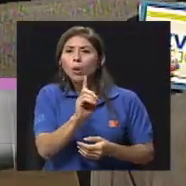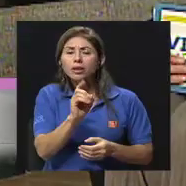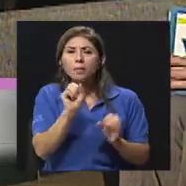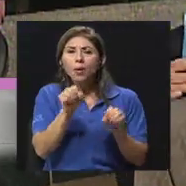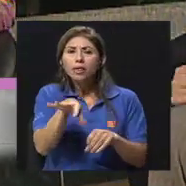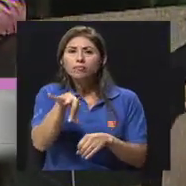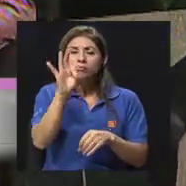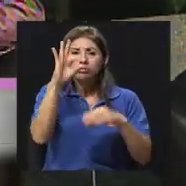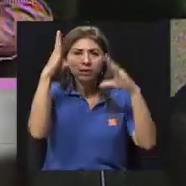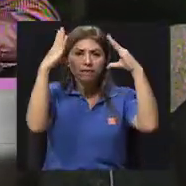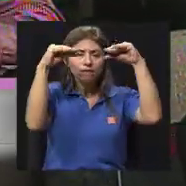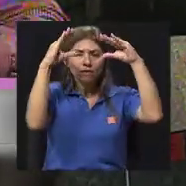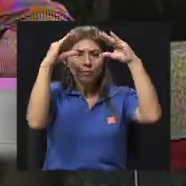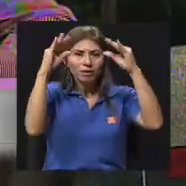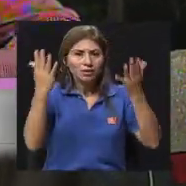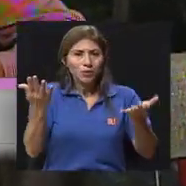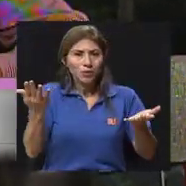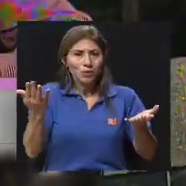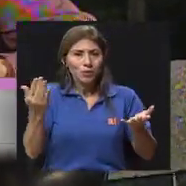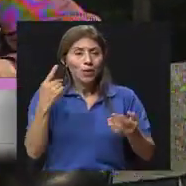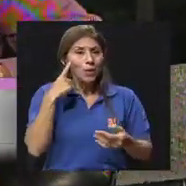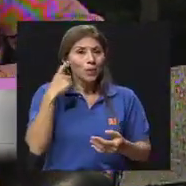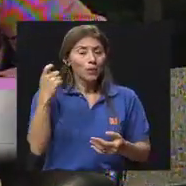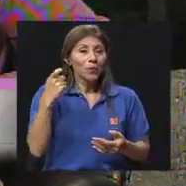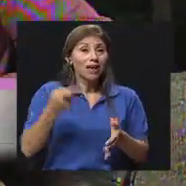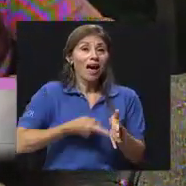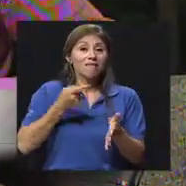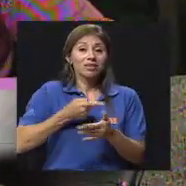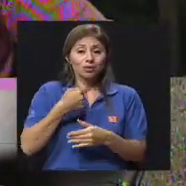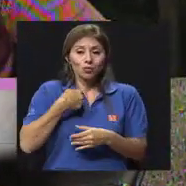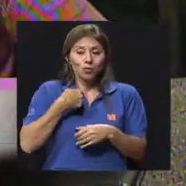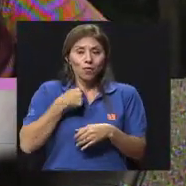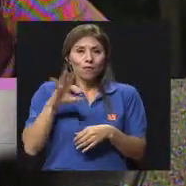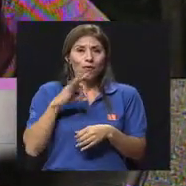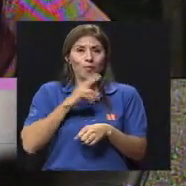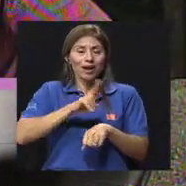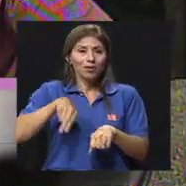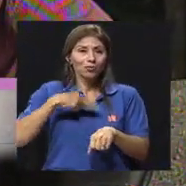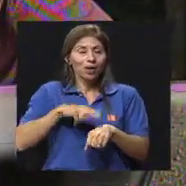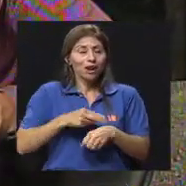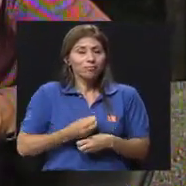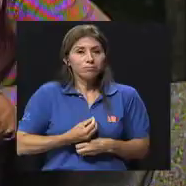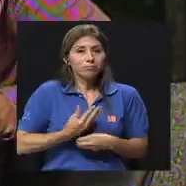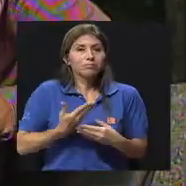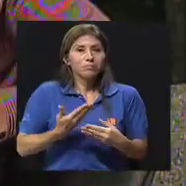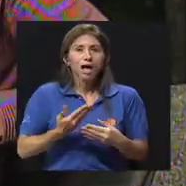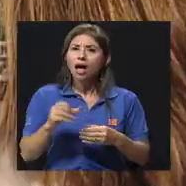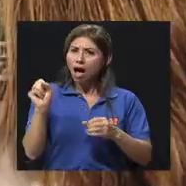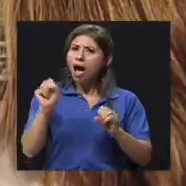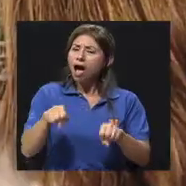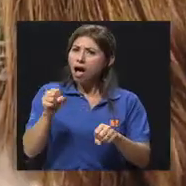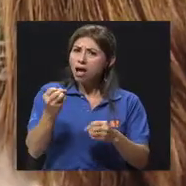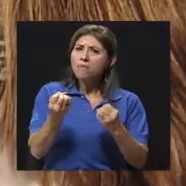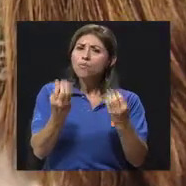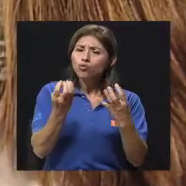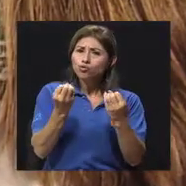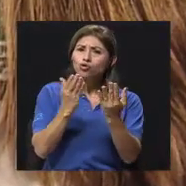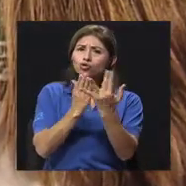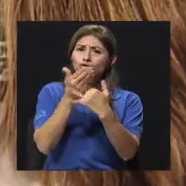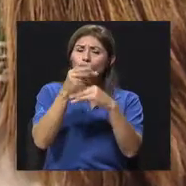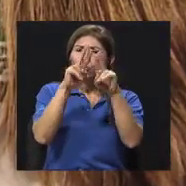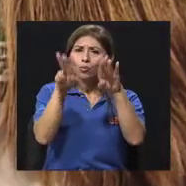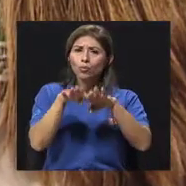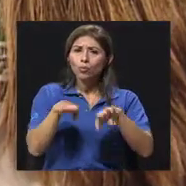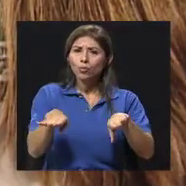información? Porque de pronto que casi que se hace muy intuitivamente, ¿verdad? Sí, exacto. Hay muchos sitios en la